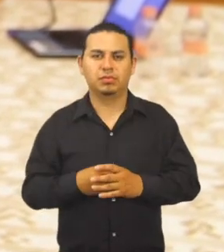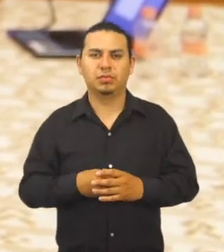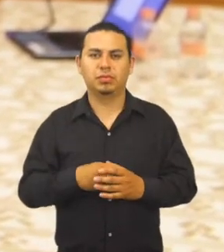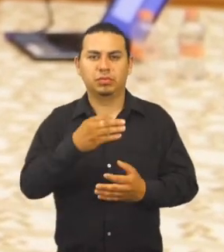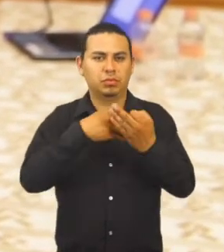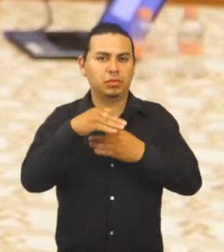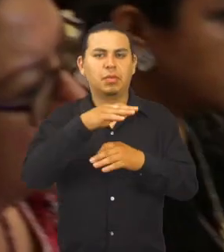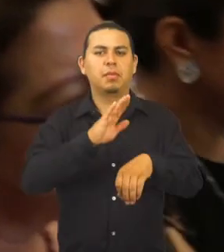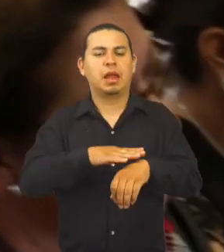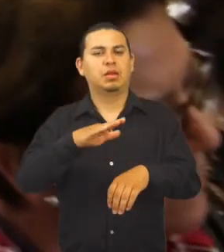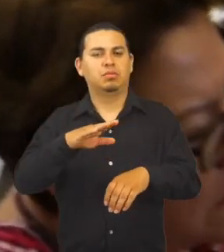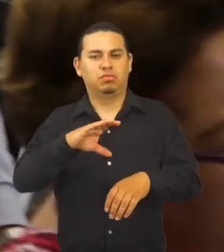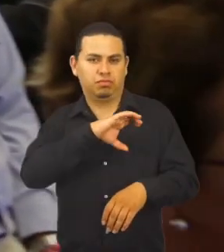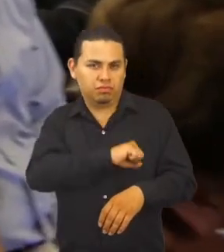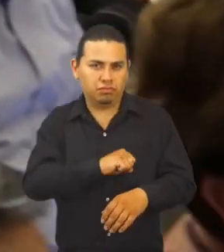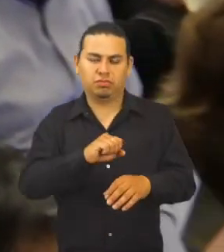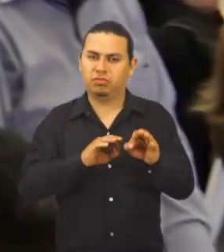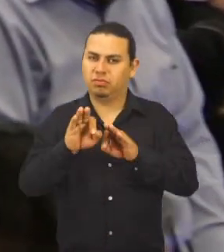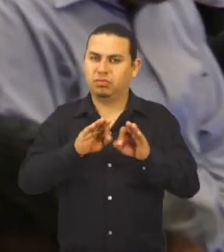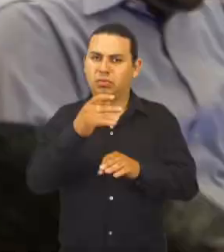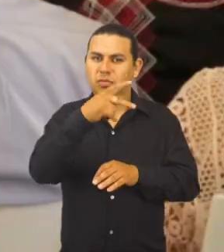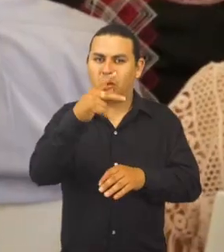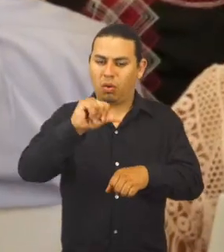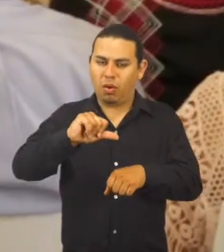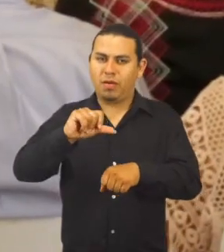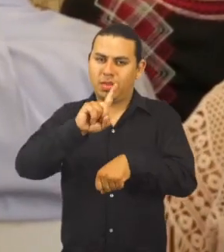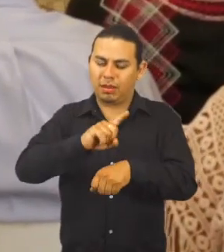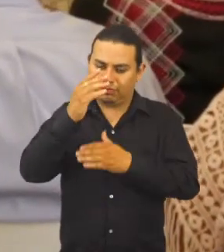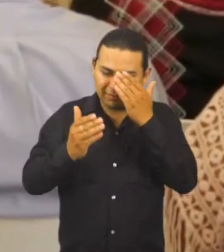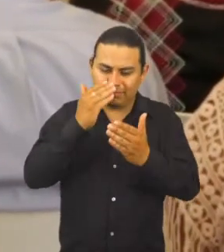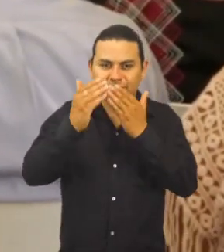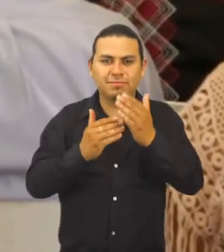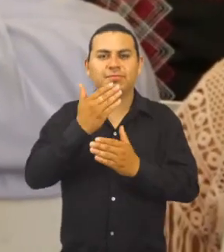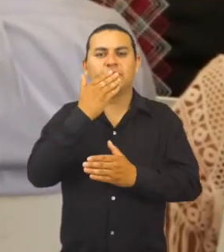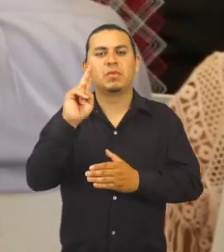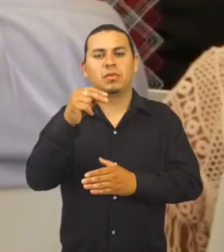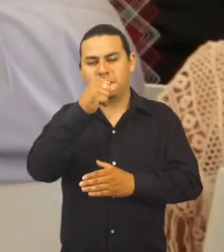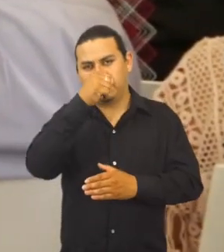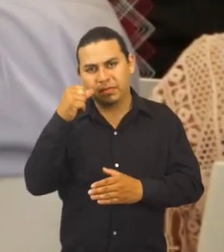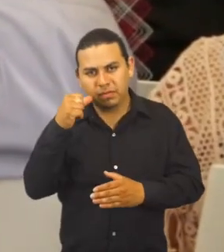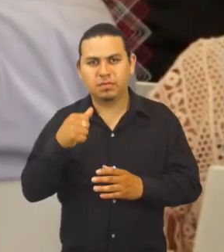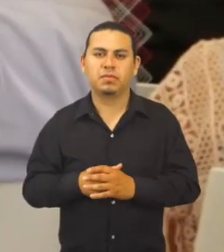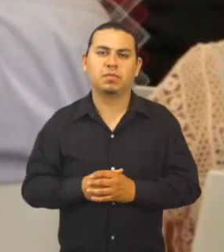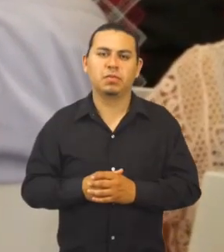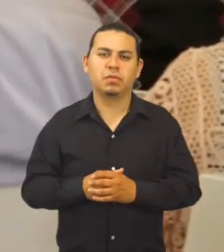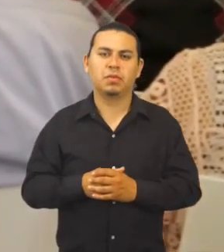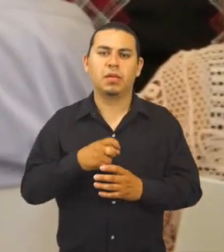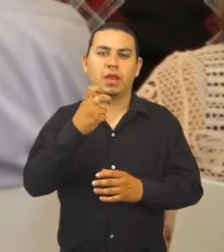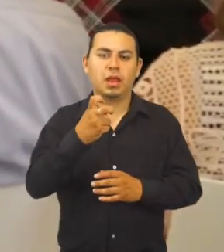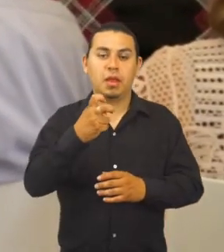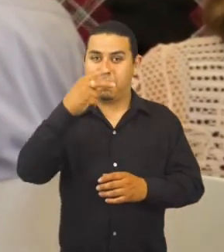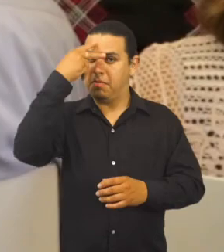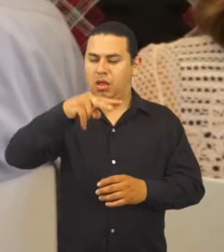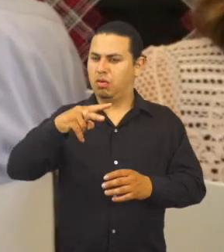Yo creo que deberían, todas las acciones que hagan, pensar sobre todo en la supervivencia de su institución, que es muy noble y